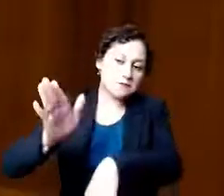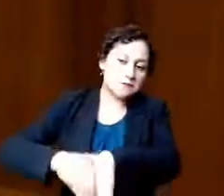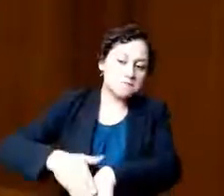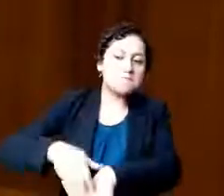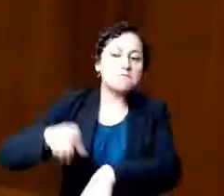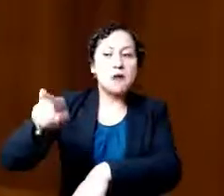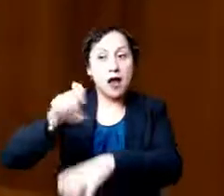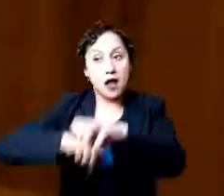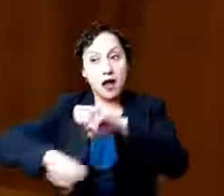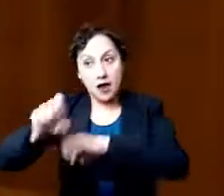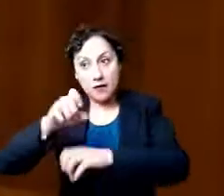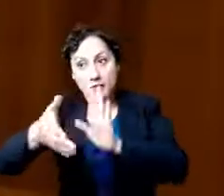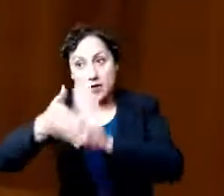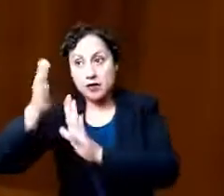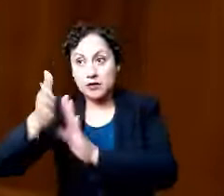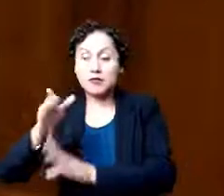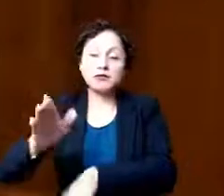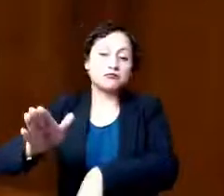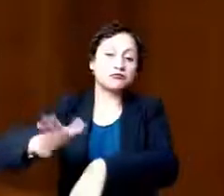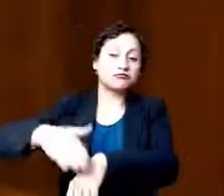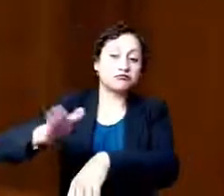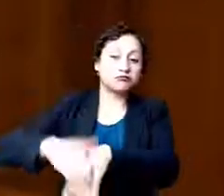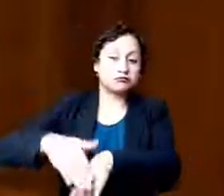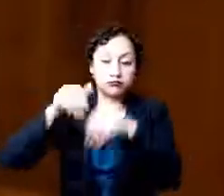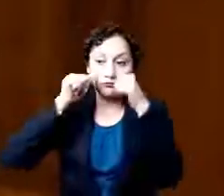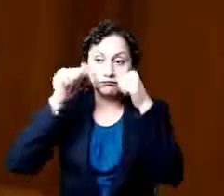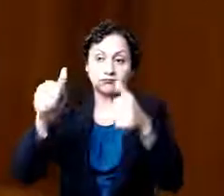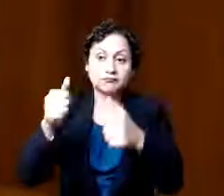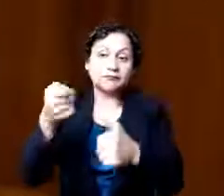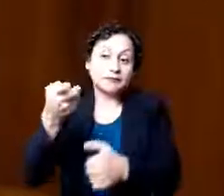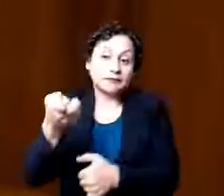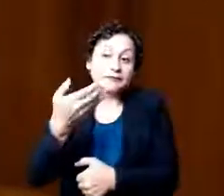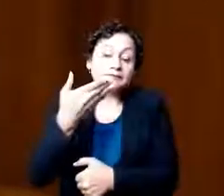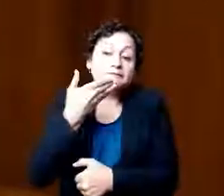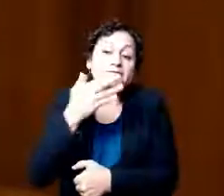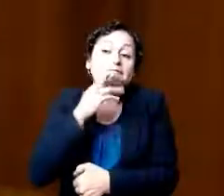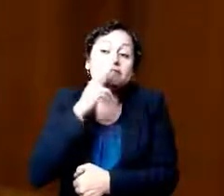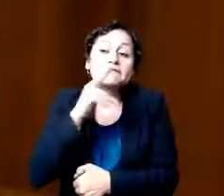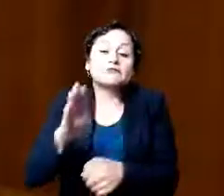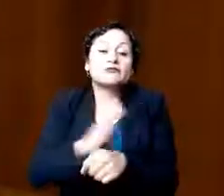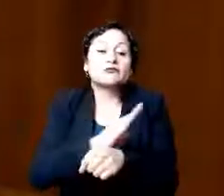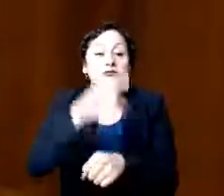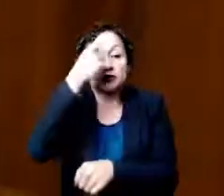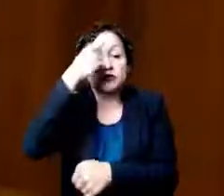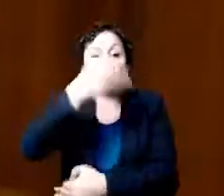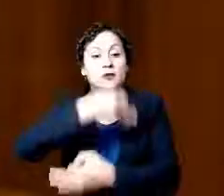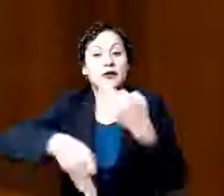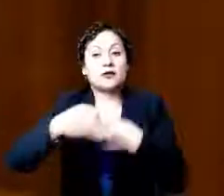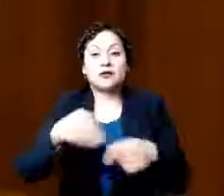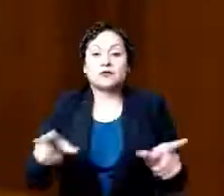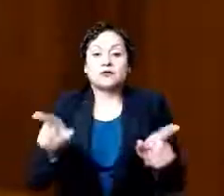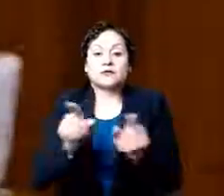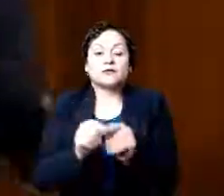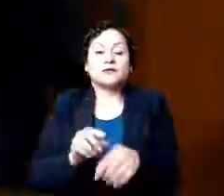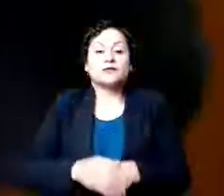los desarrolladores, pero bueno, yo creo que hacer las cosas bien nos beneficia a todos. ¿Sería cuánto, presidente? Gracias, secretario.